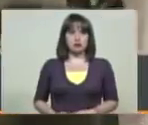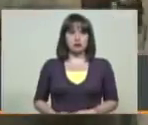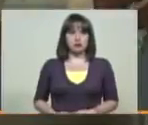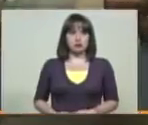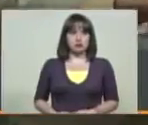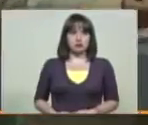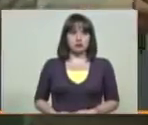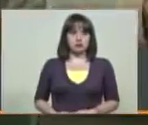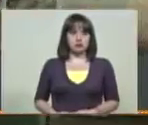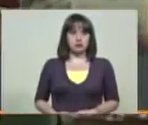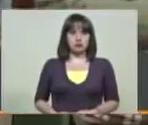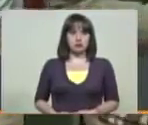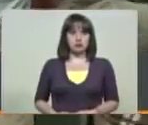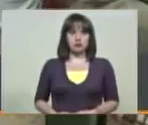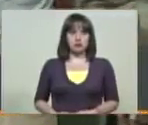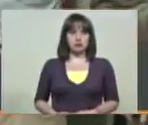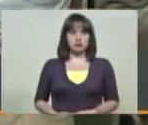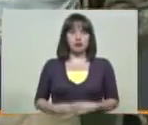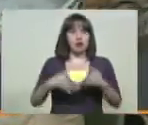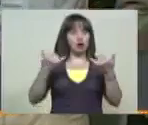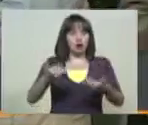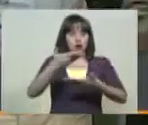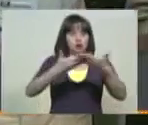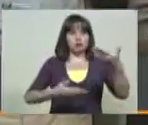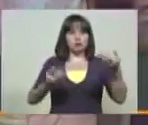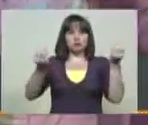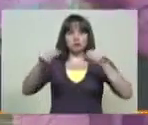corte entonces en actas